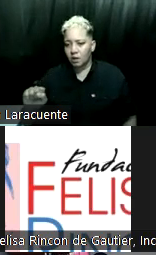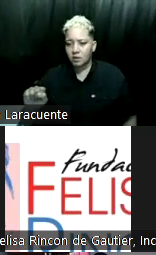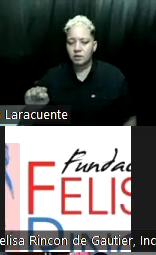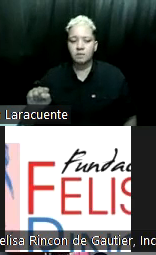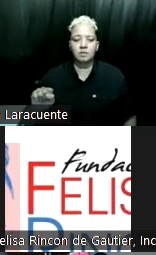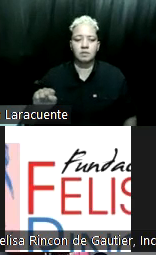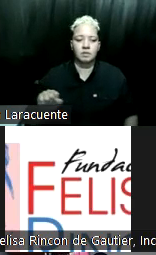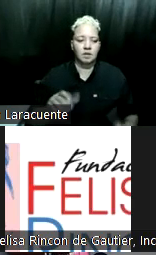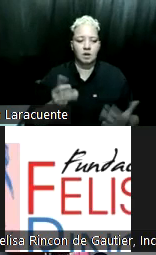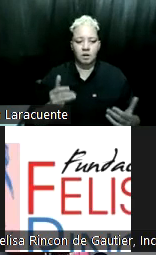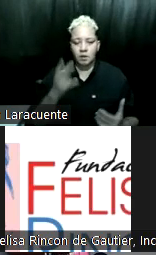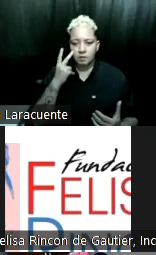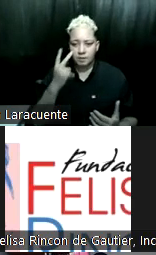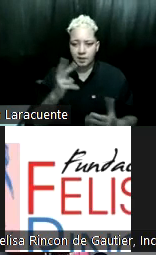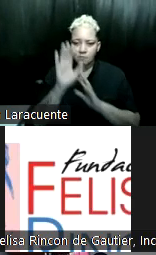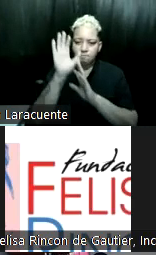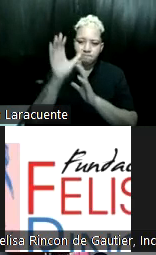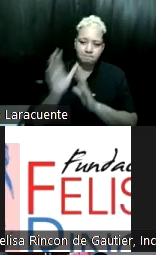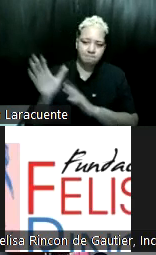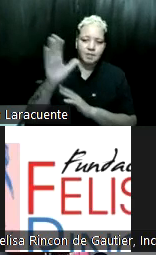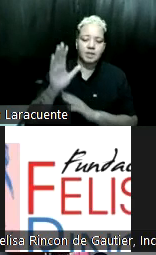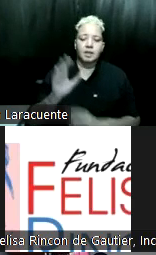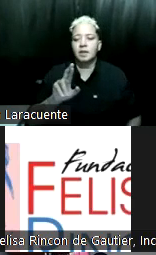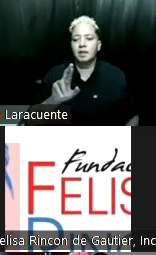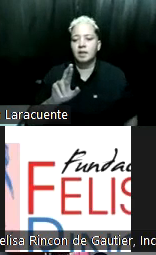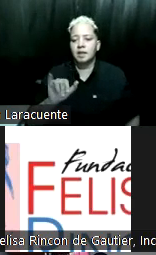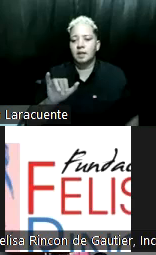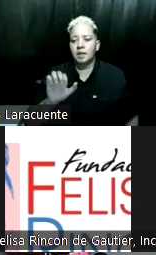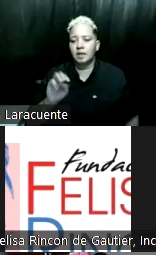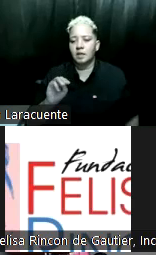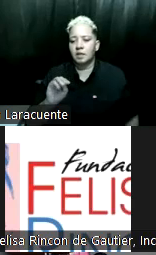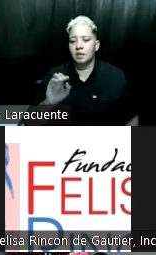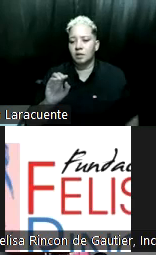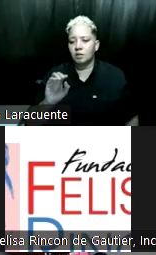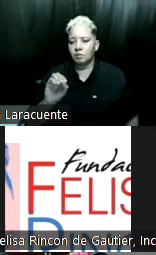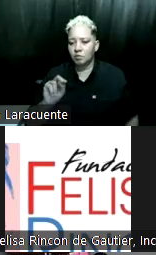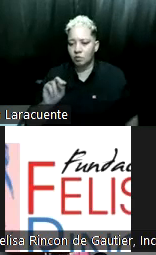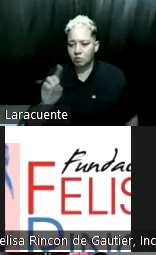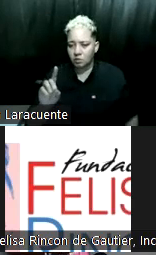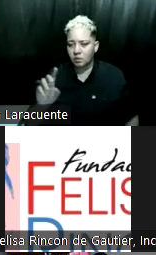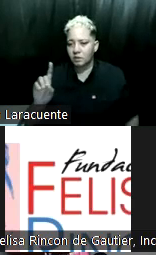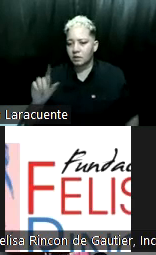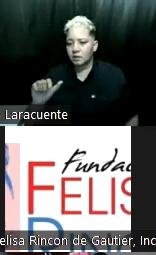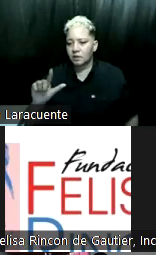la bola, Raymond Dalmau en defensa en la foto de la izquierda.